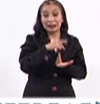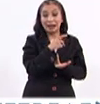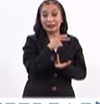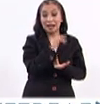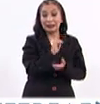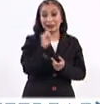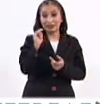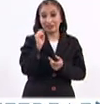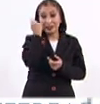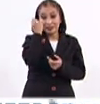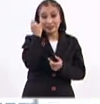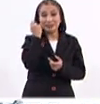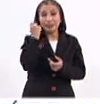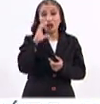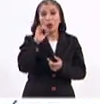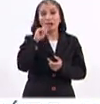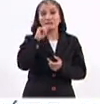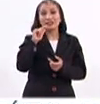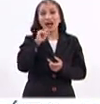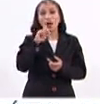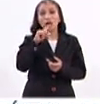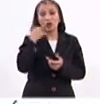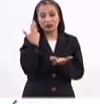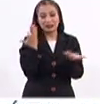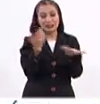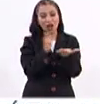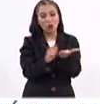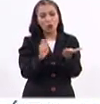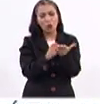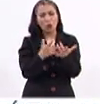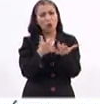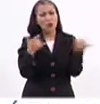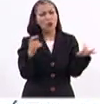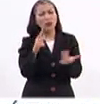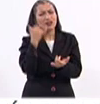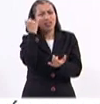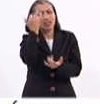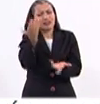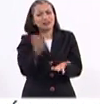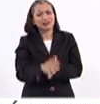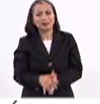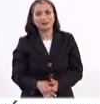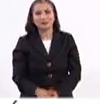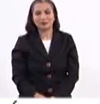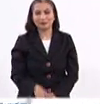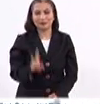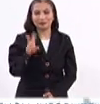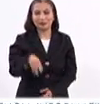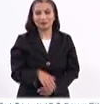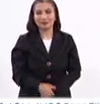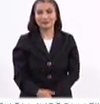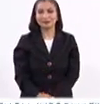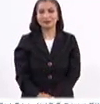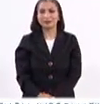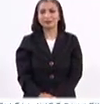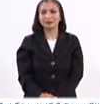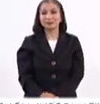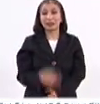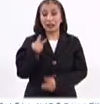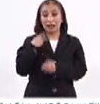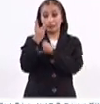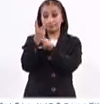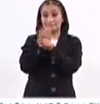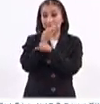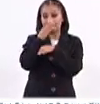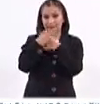del Tecnológico de Coatzacoalcos escribieran un cuento. ¿Quién se lo iba a imaginar? Es correcto. Bueno, la